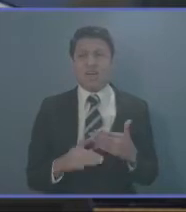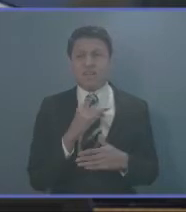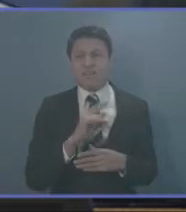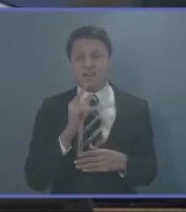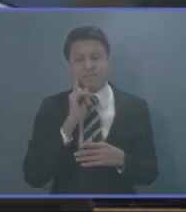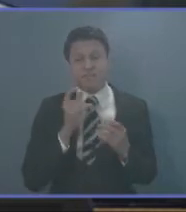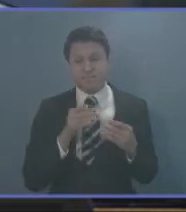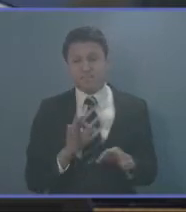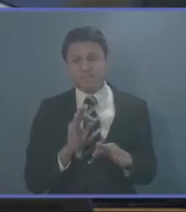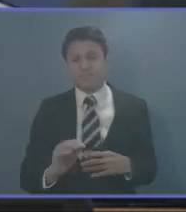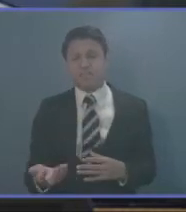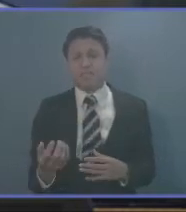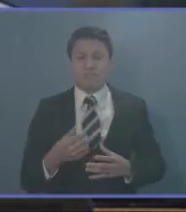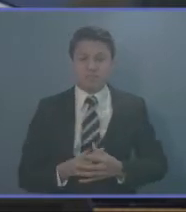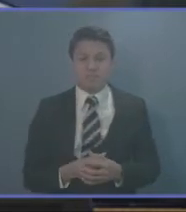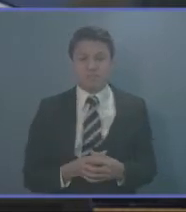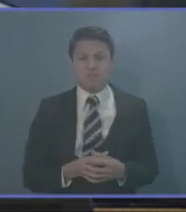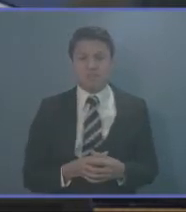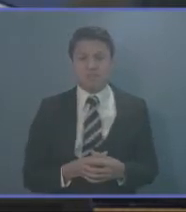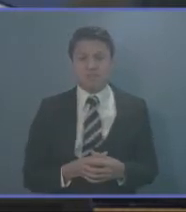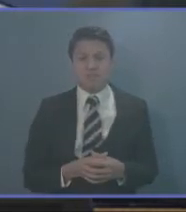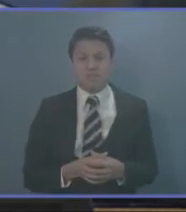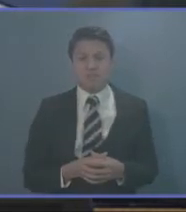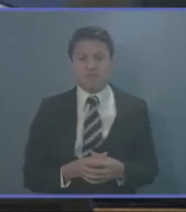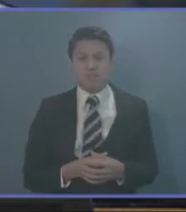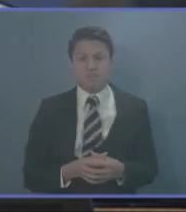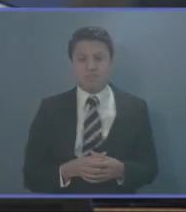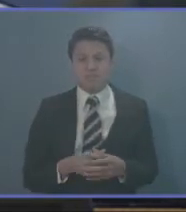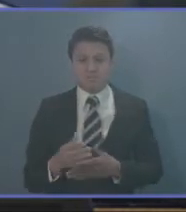millar o fracción de 50 centavos